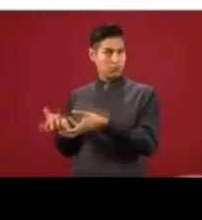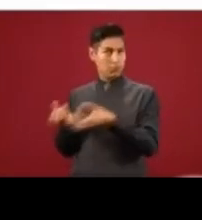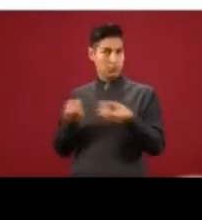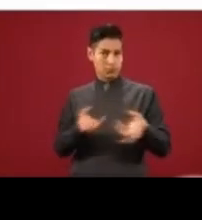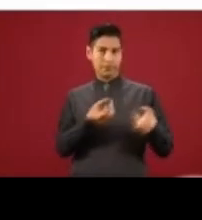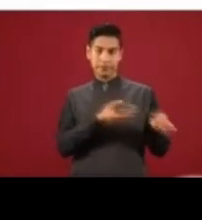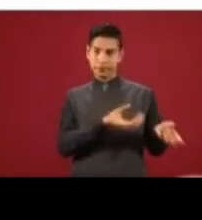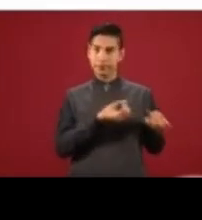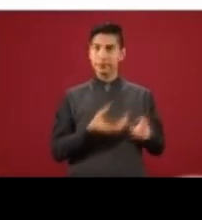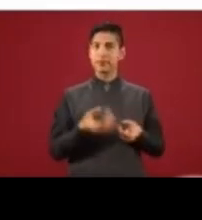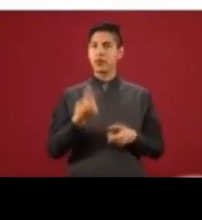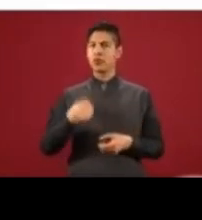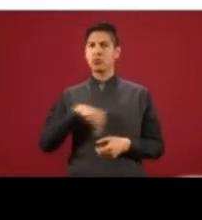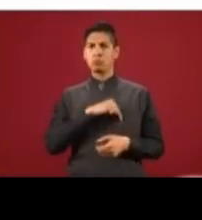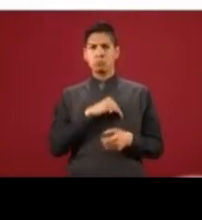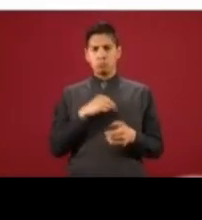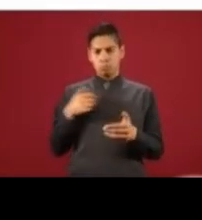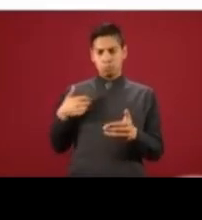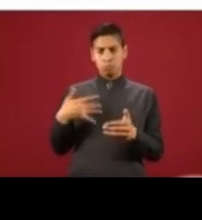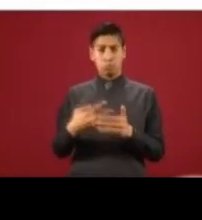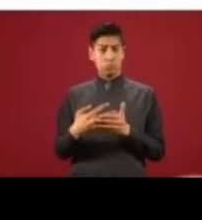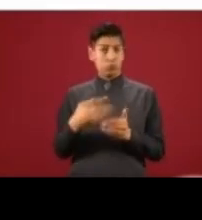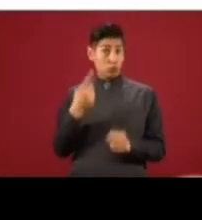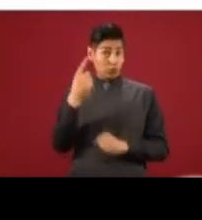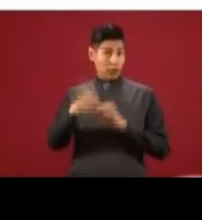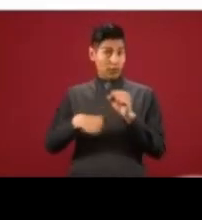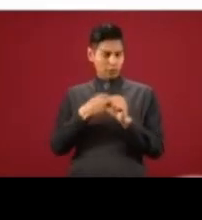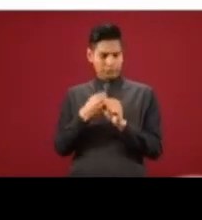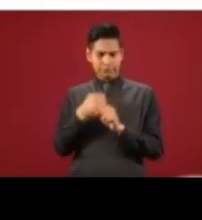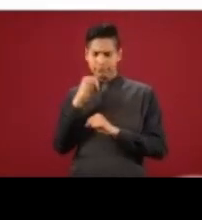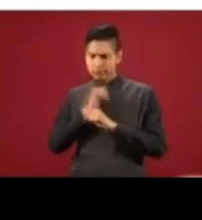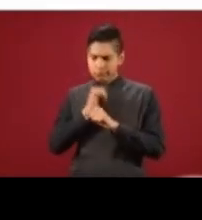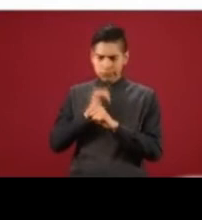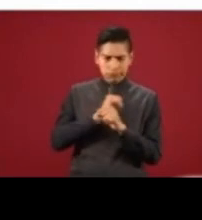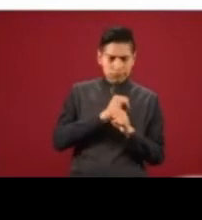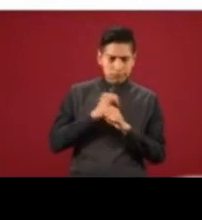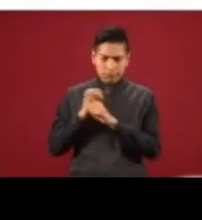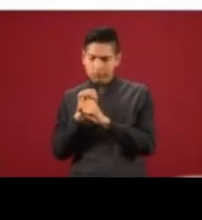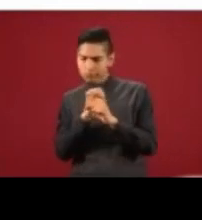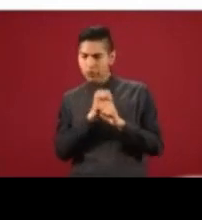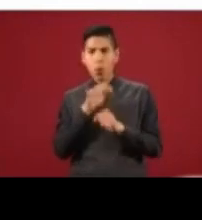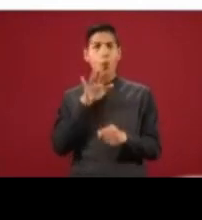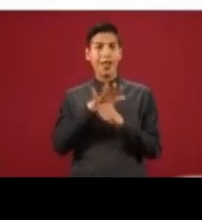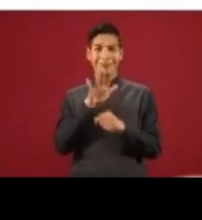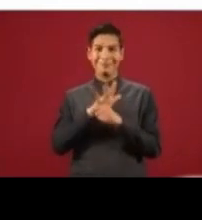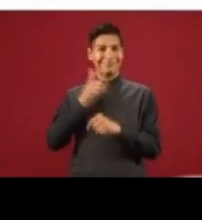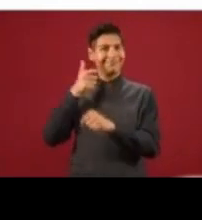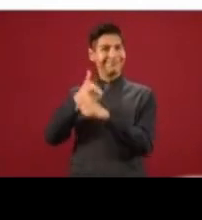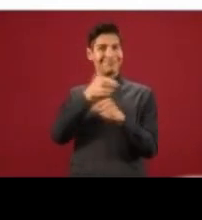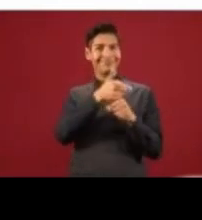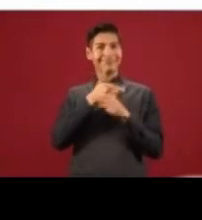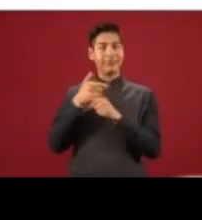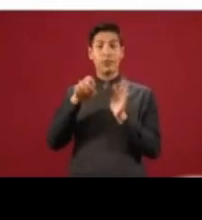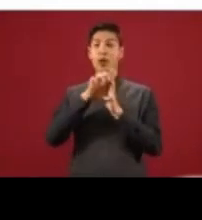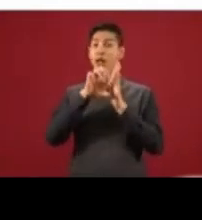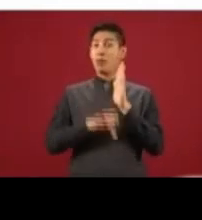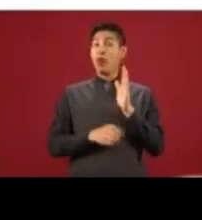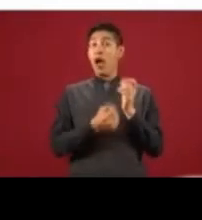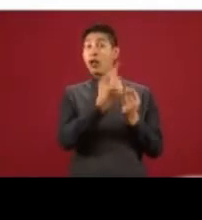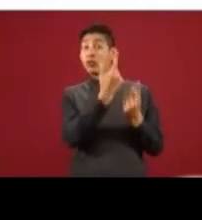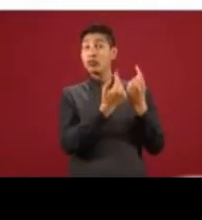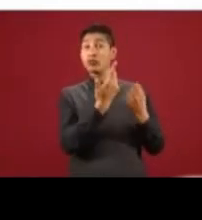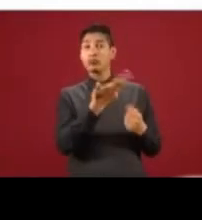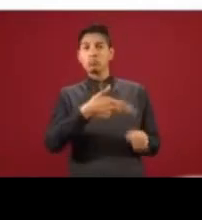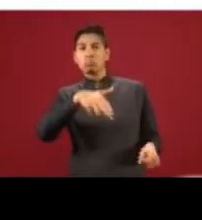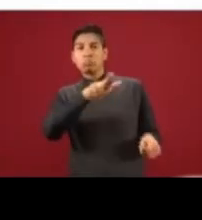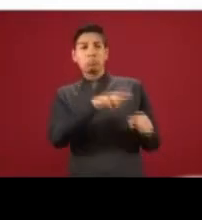hecho un diagnóstico a lo largo del primer año, muy detenido, en donde hemos identificado, como ya se ha dicho, desde hospitales abandonados,